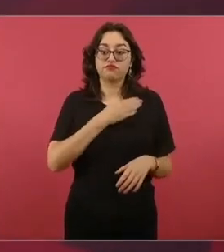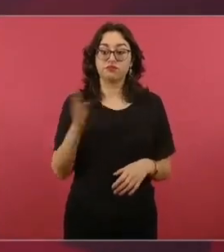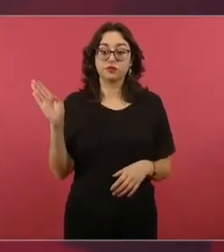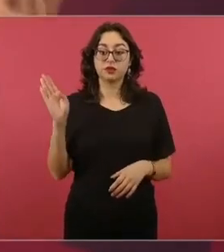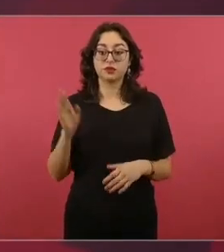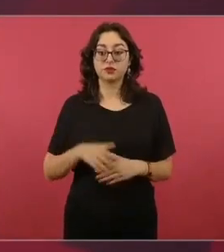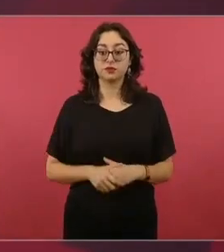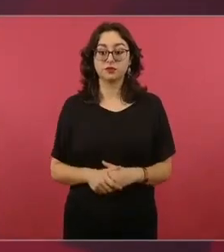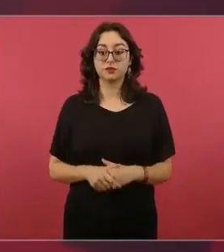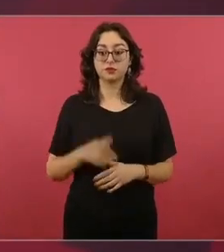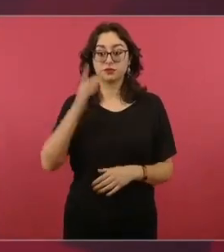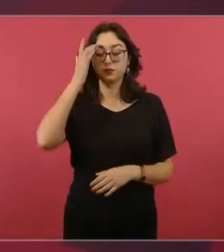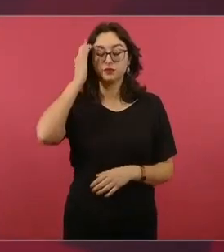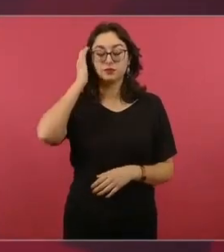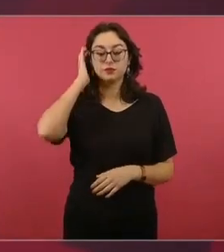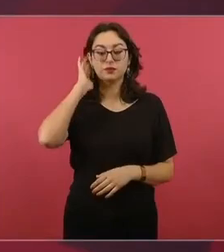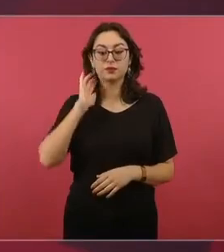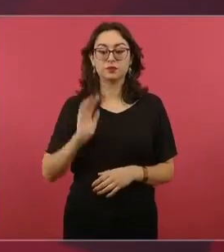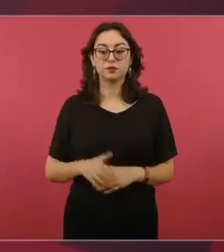ni modo que nosotros vamos